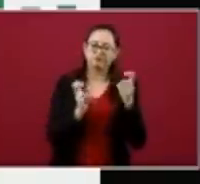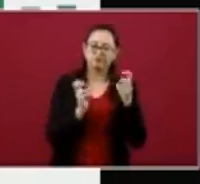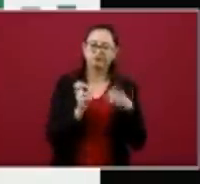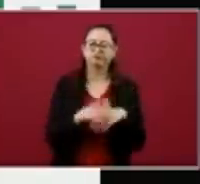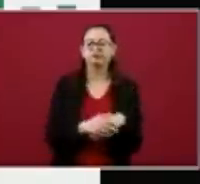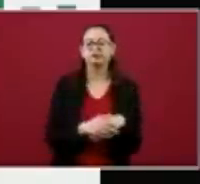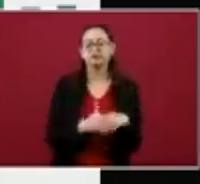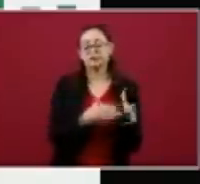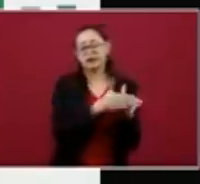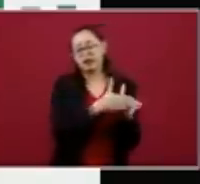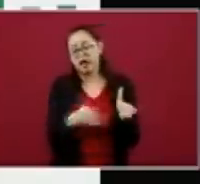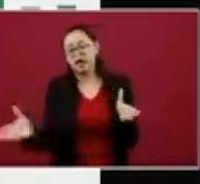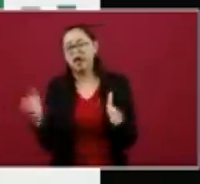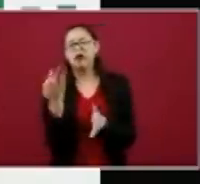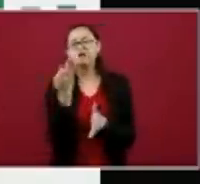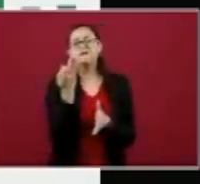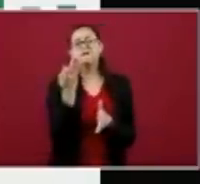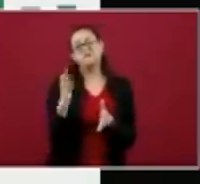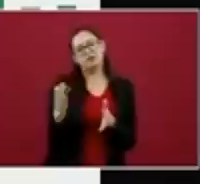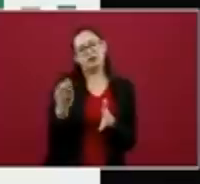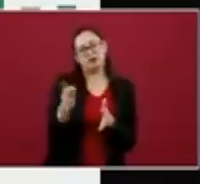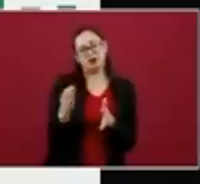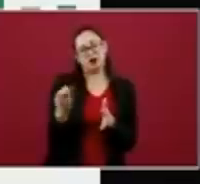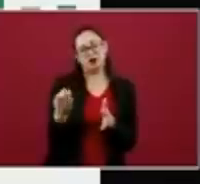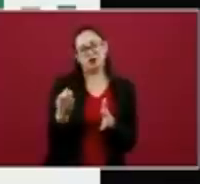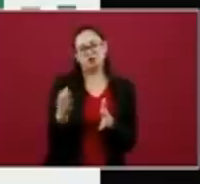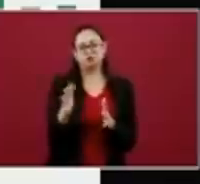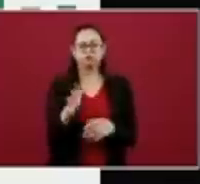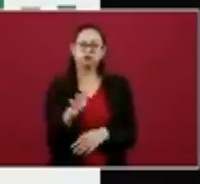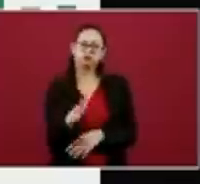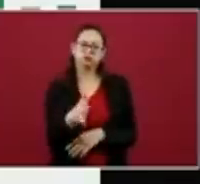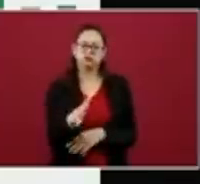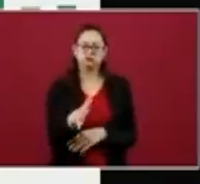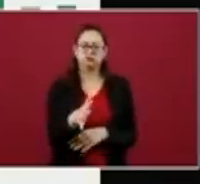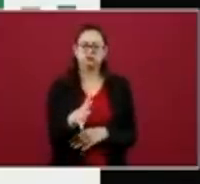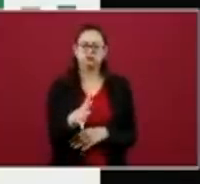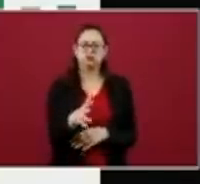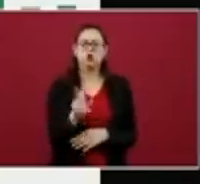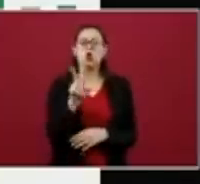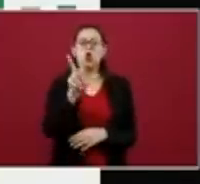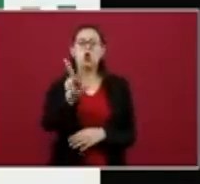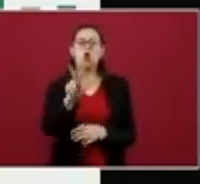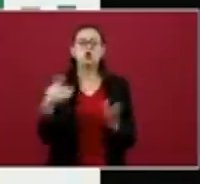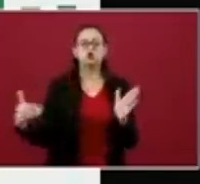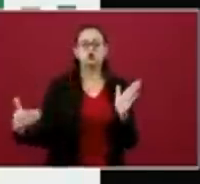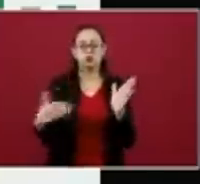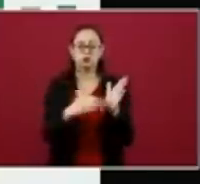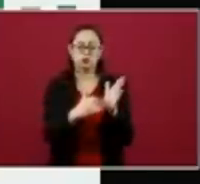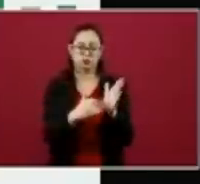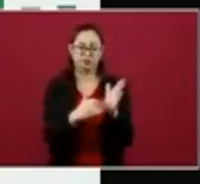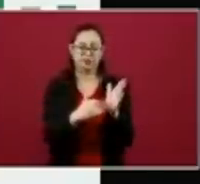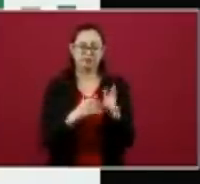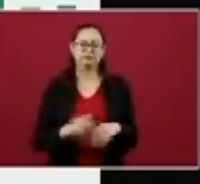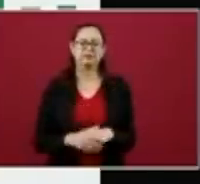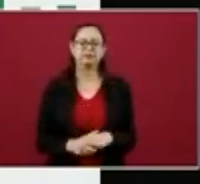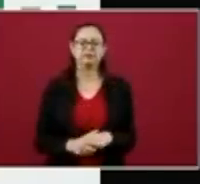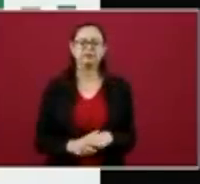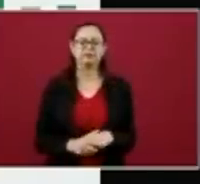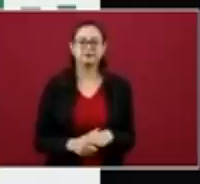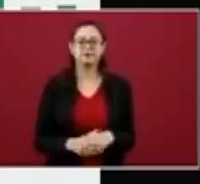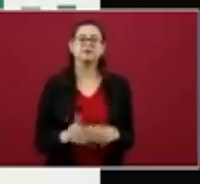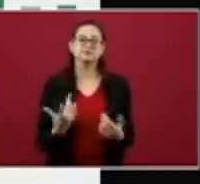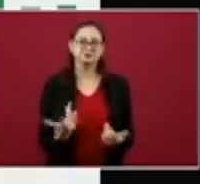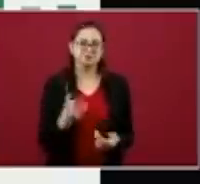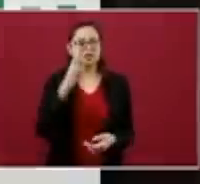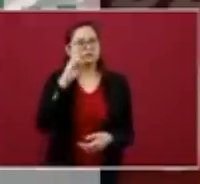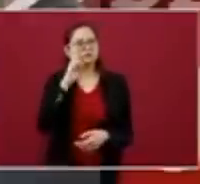que va de febrero, los días de febrero, promedian 8,000 barriles diarios, de manera que hay un